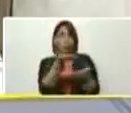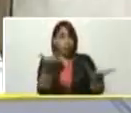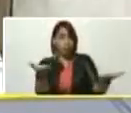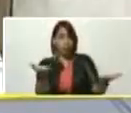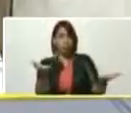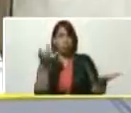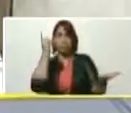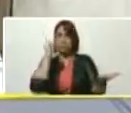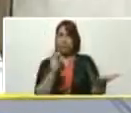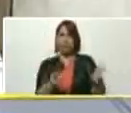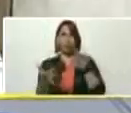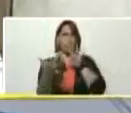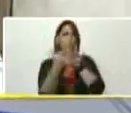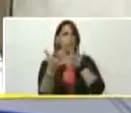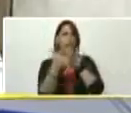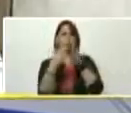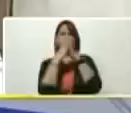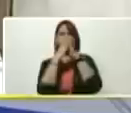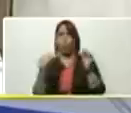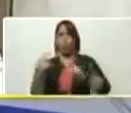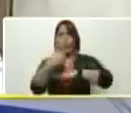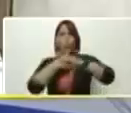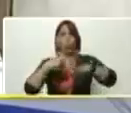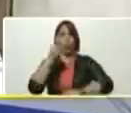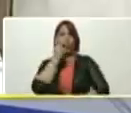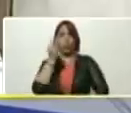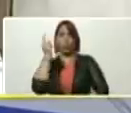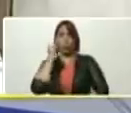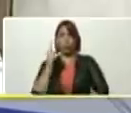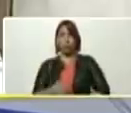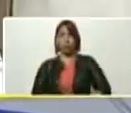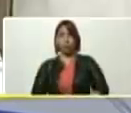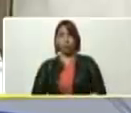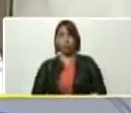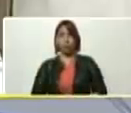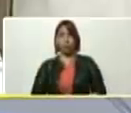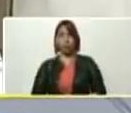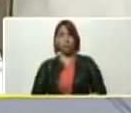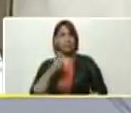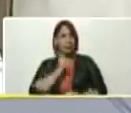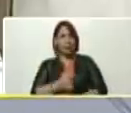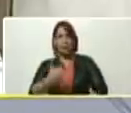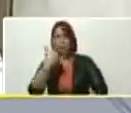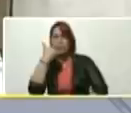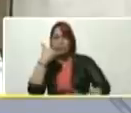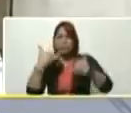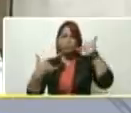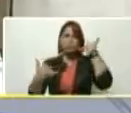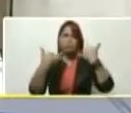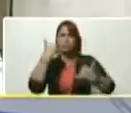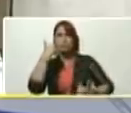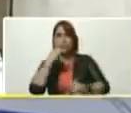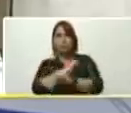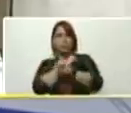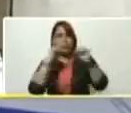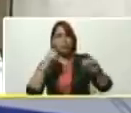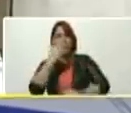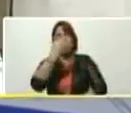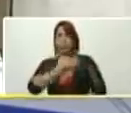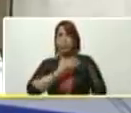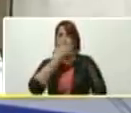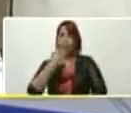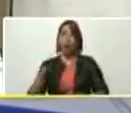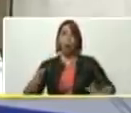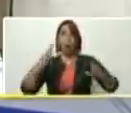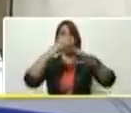se mantienen en contacto con los gobernadores en tiempo real, en la mañana, en la tarde, en la